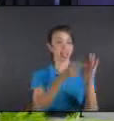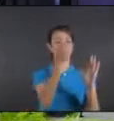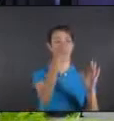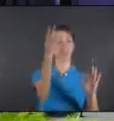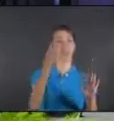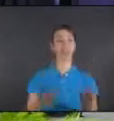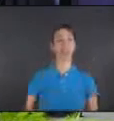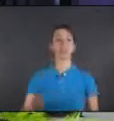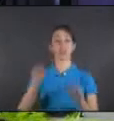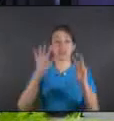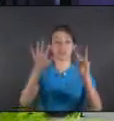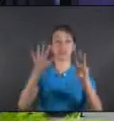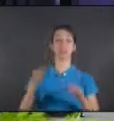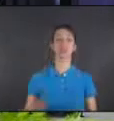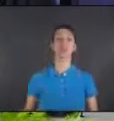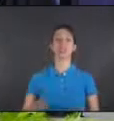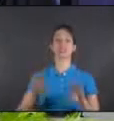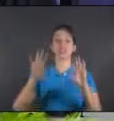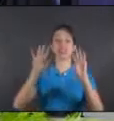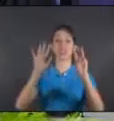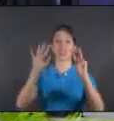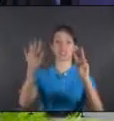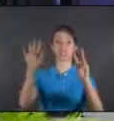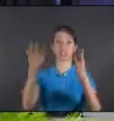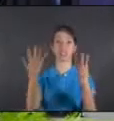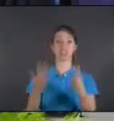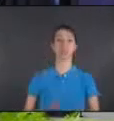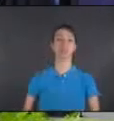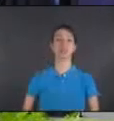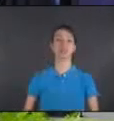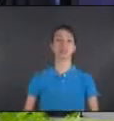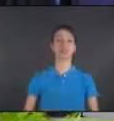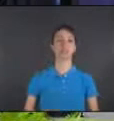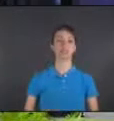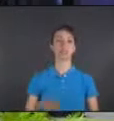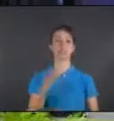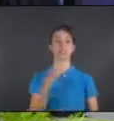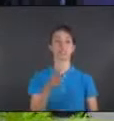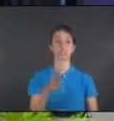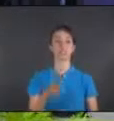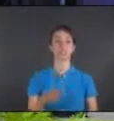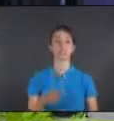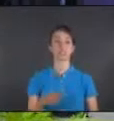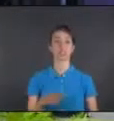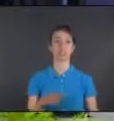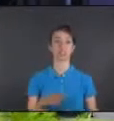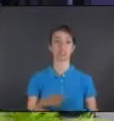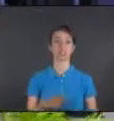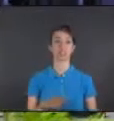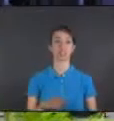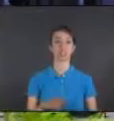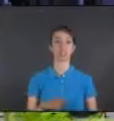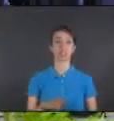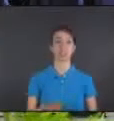¿cuántos quieren que les quiten las amarras en el horno de fuego 7 veces